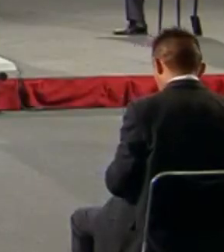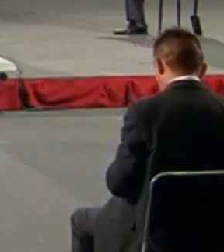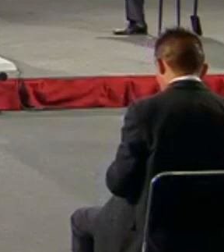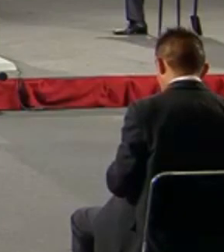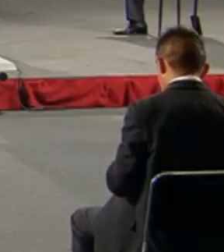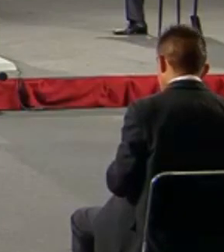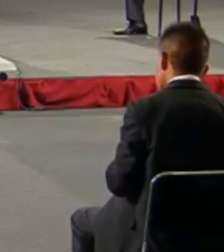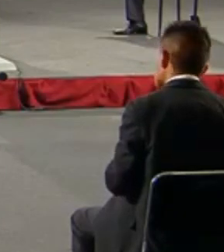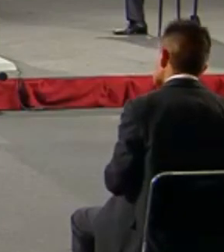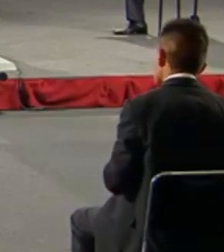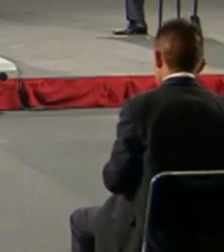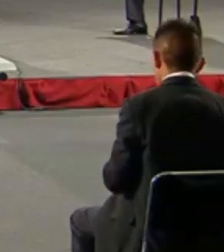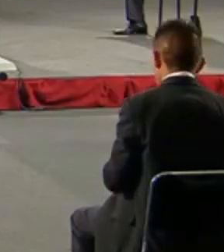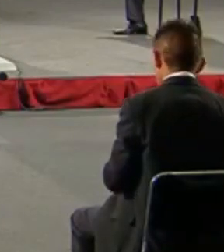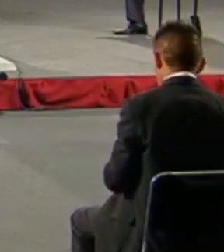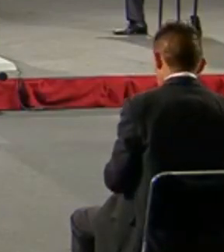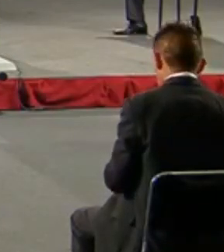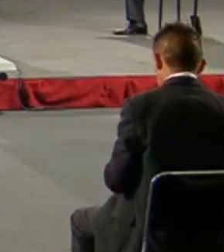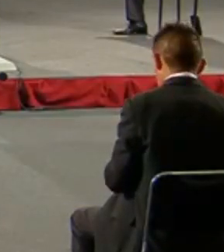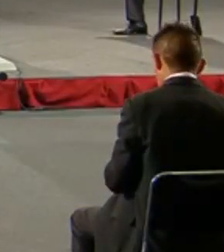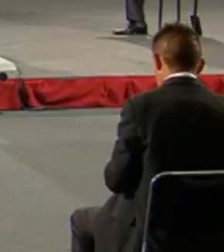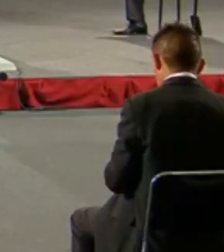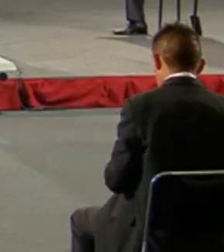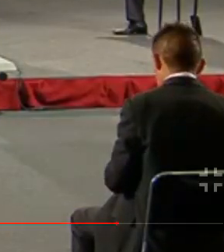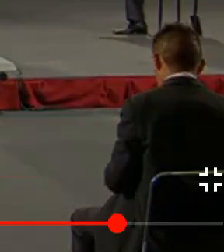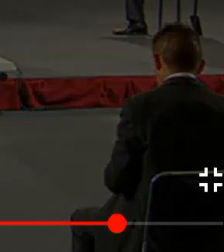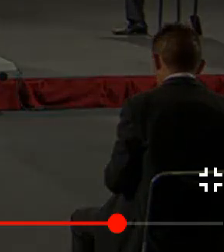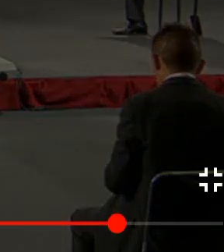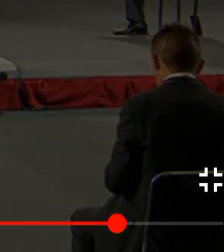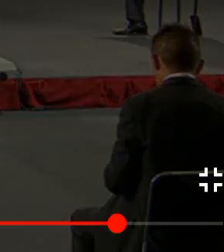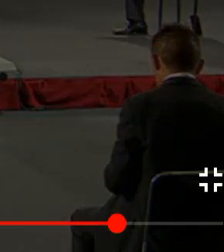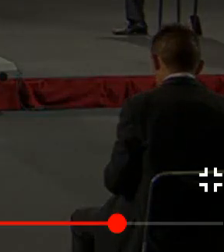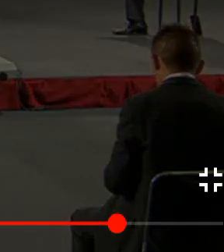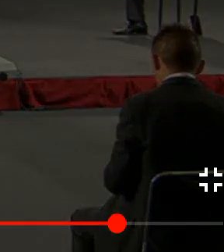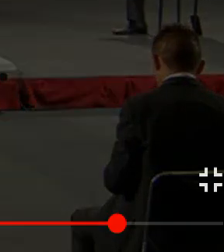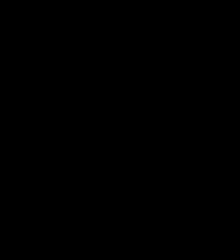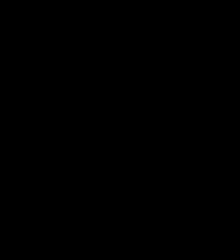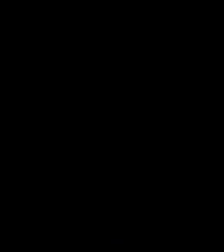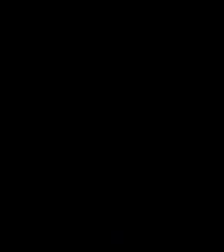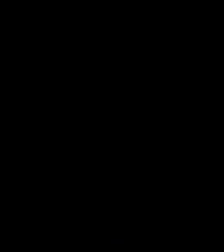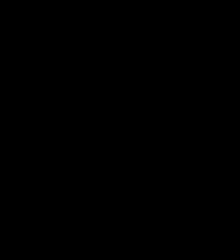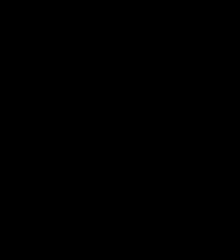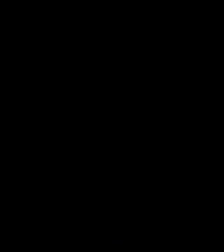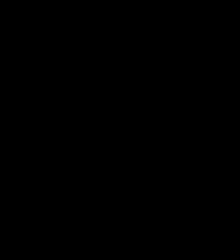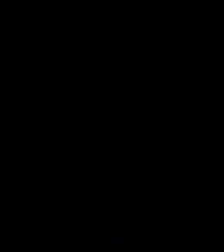Pues va.